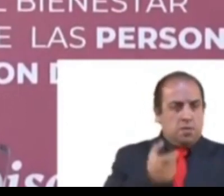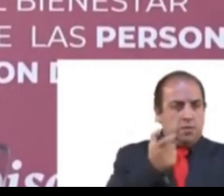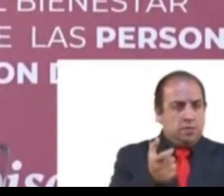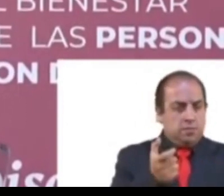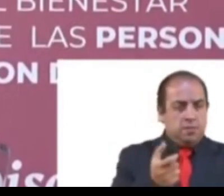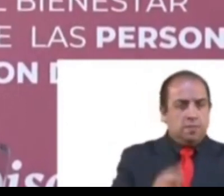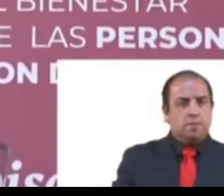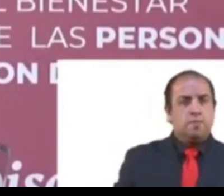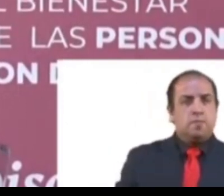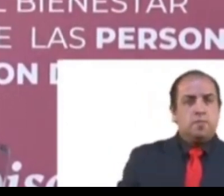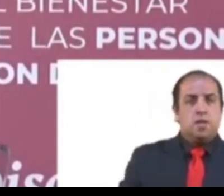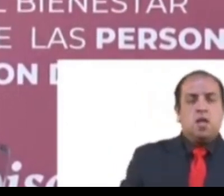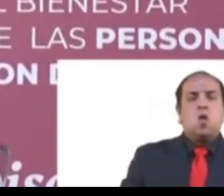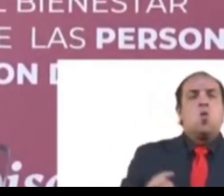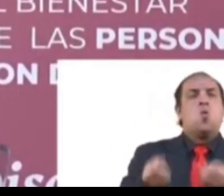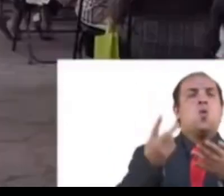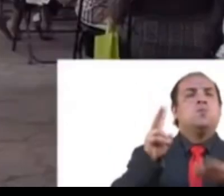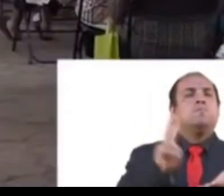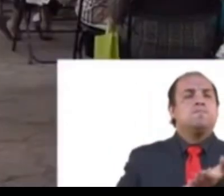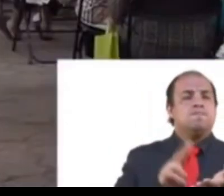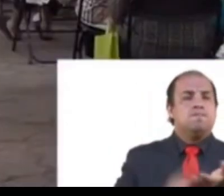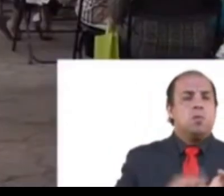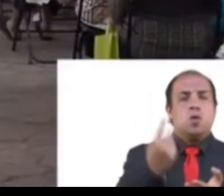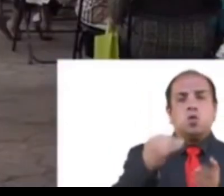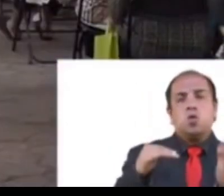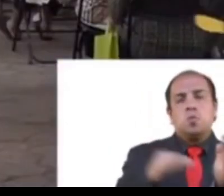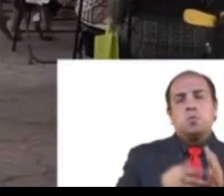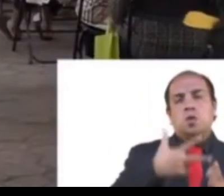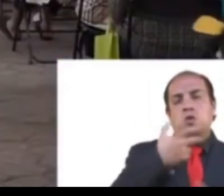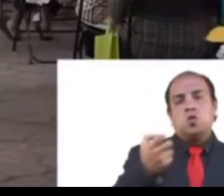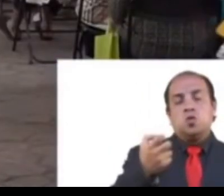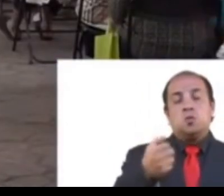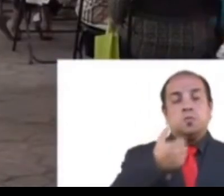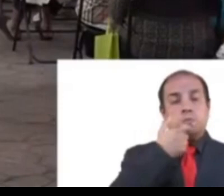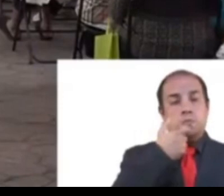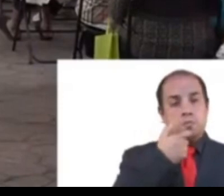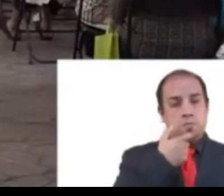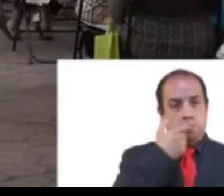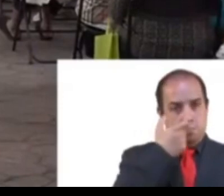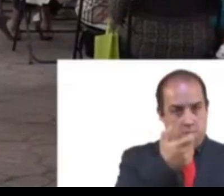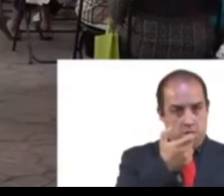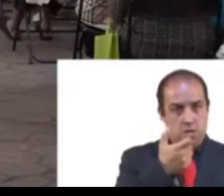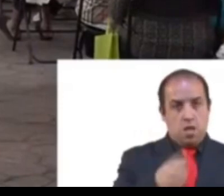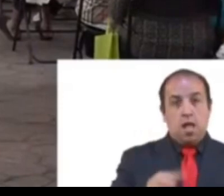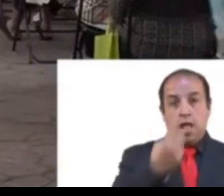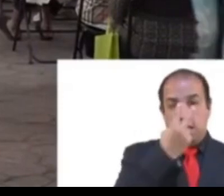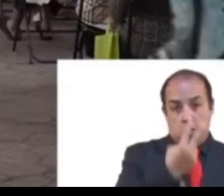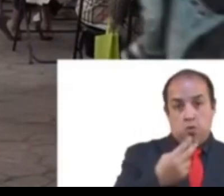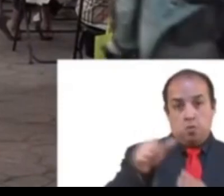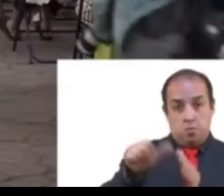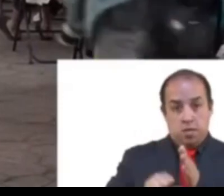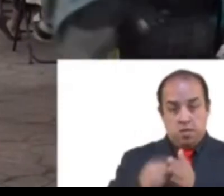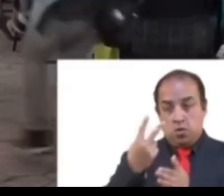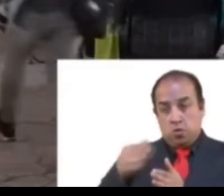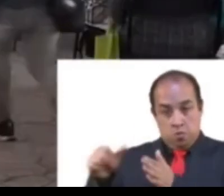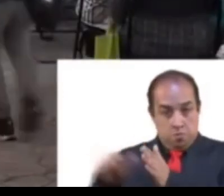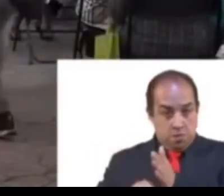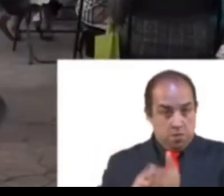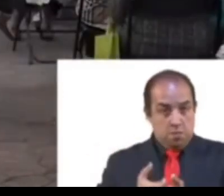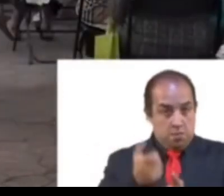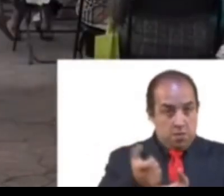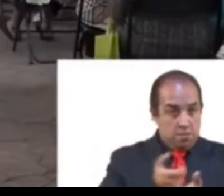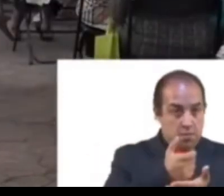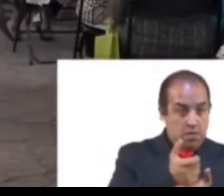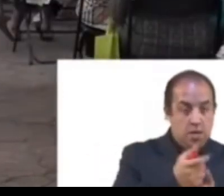Ariadna de dos mil ochocientos pesos bimestrales y en esta primera entrega van a tener